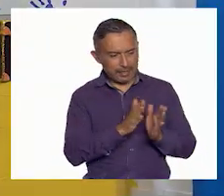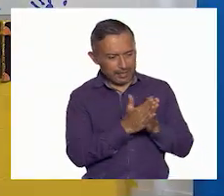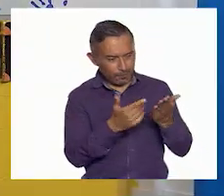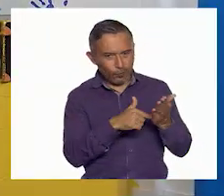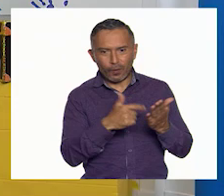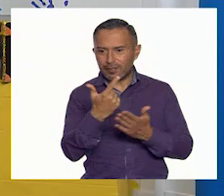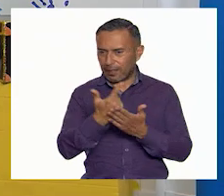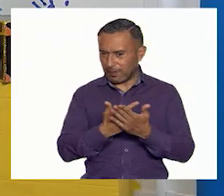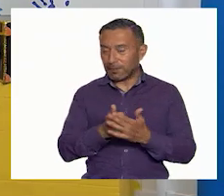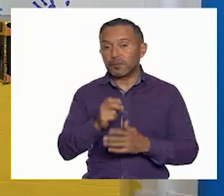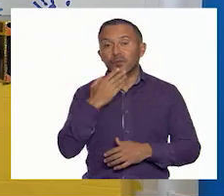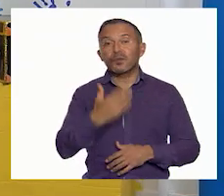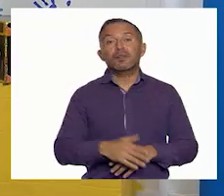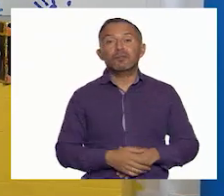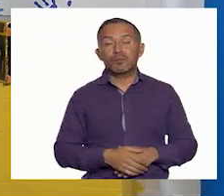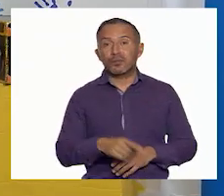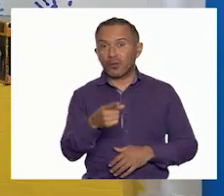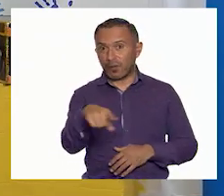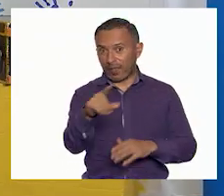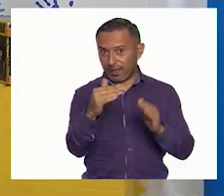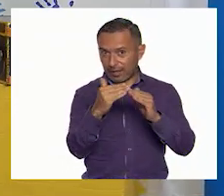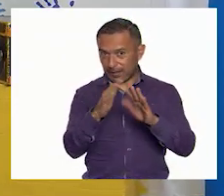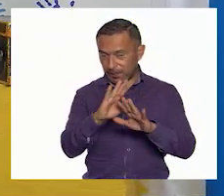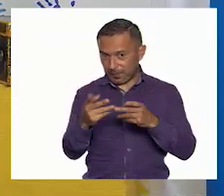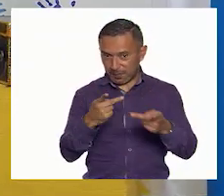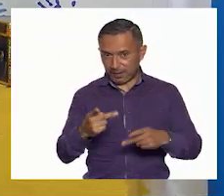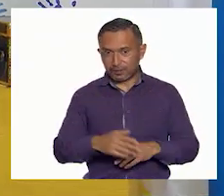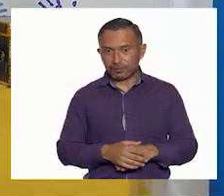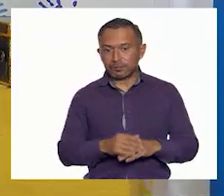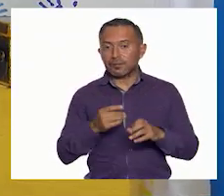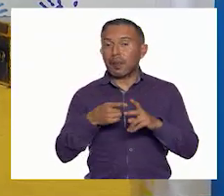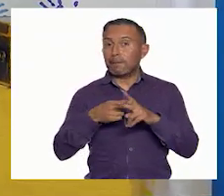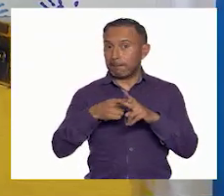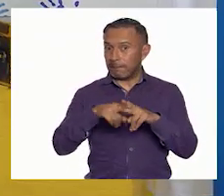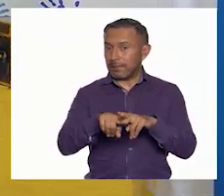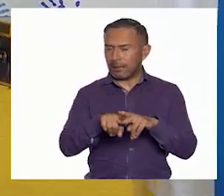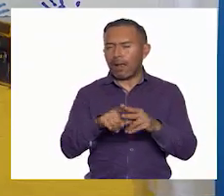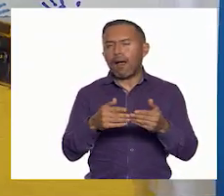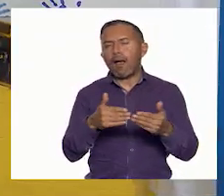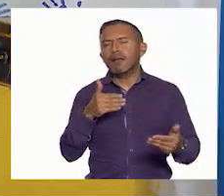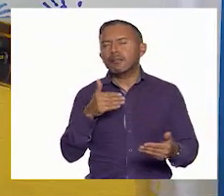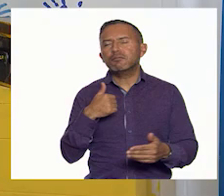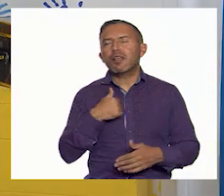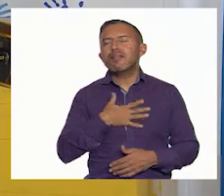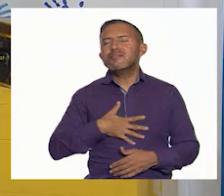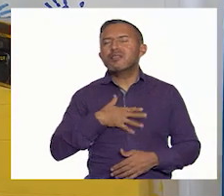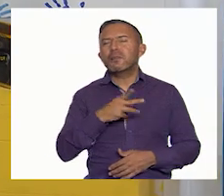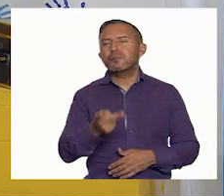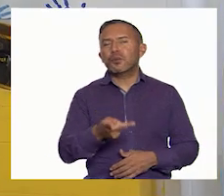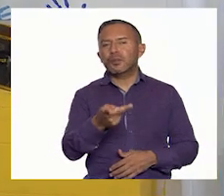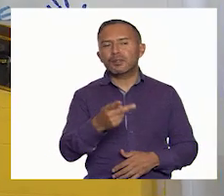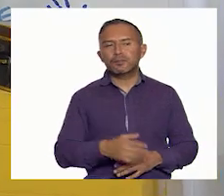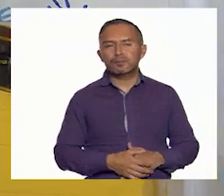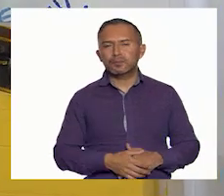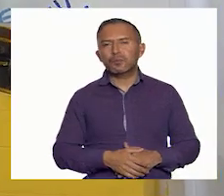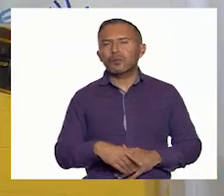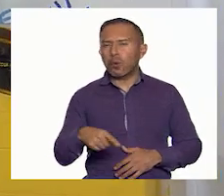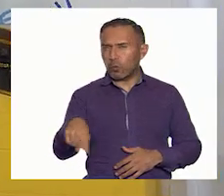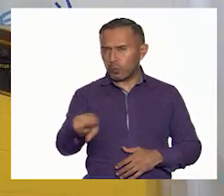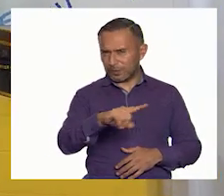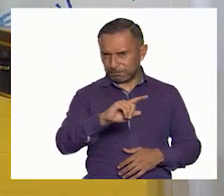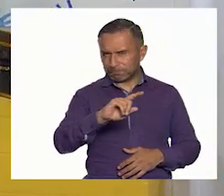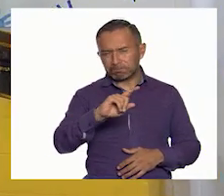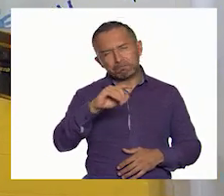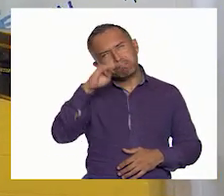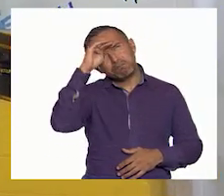Pili. Ustedes en casa, prepárense. Antes de iniciar, me gustaría preguntarles, ¿ustedes se imaginan cómo se divertían